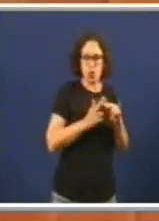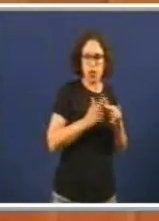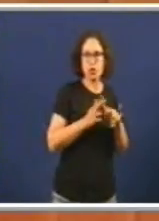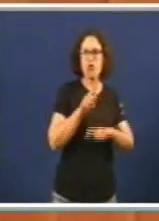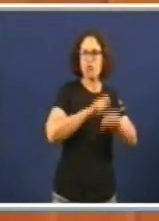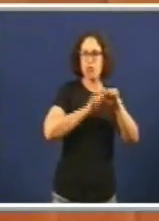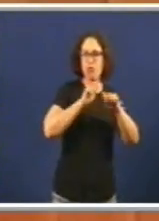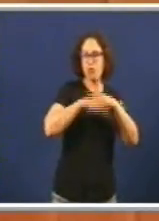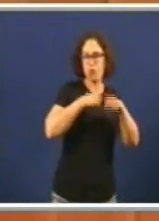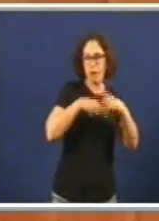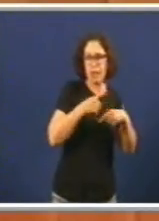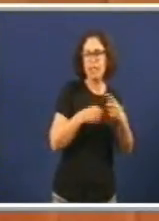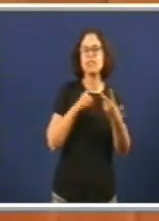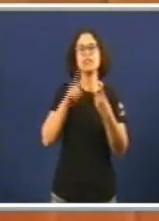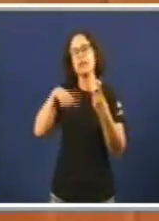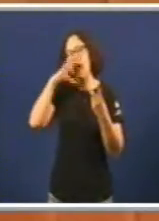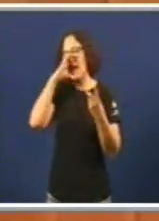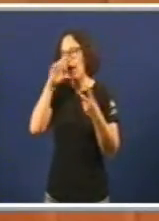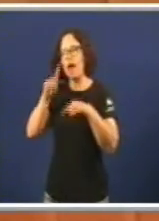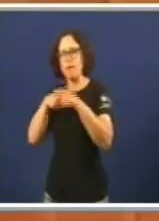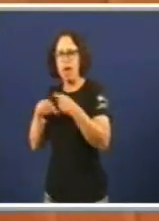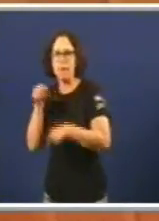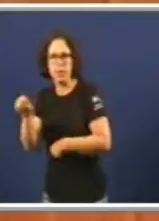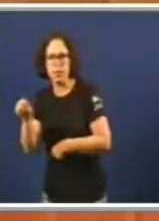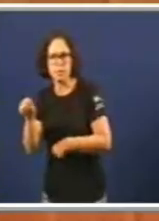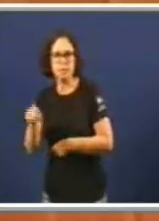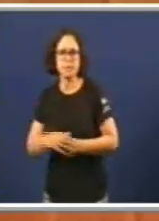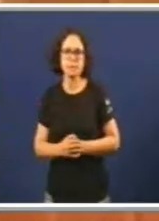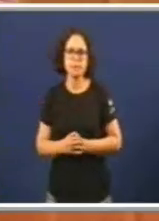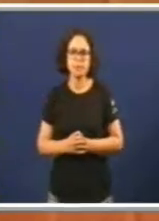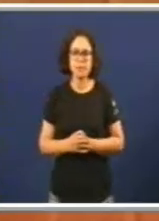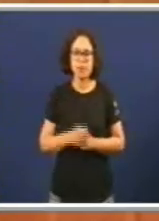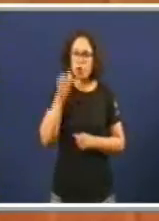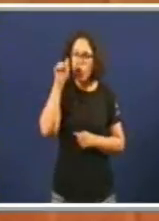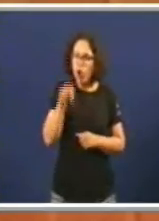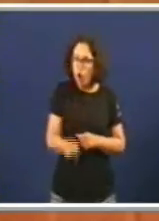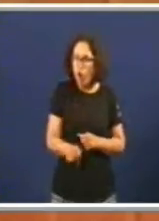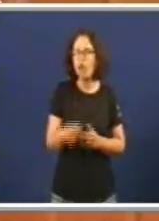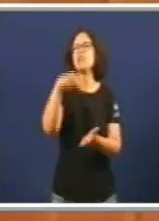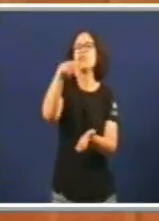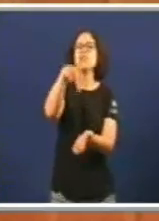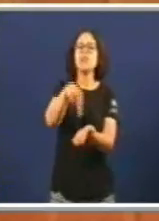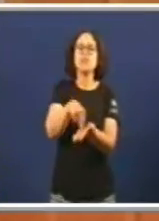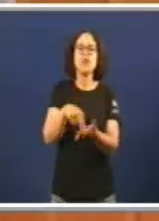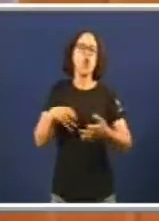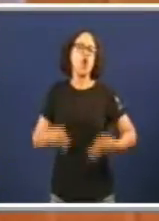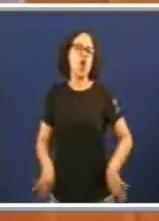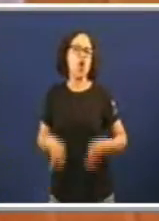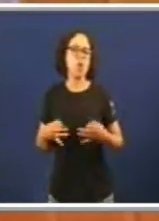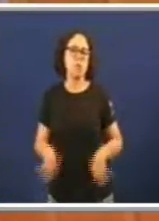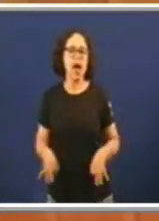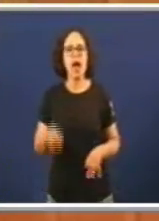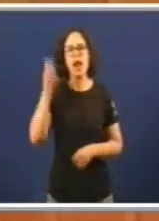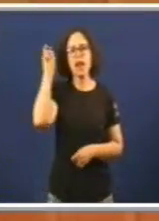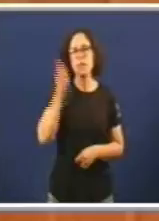nin as familias de Ribadavia. Vostede está aquí hoxe non porque sexa o normal e o habitual que o conselleiro veña a